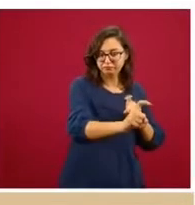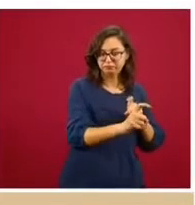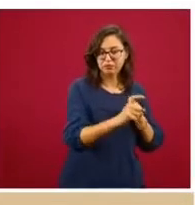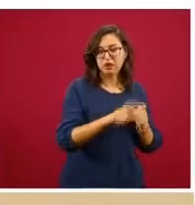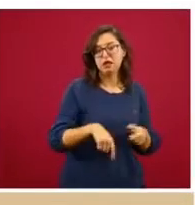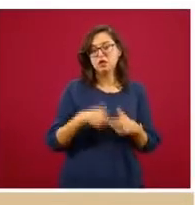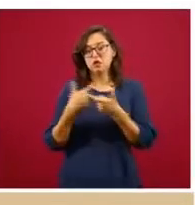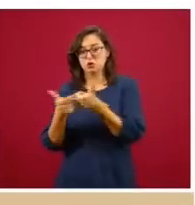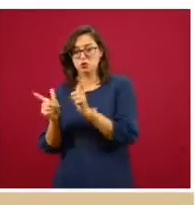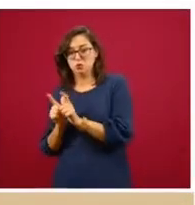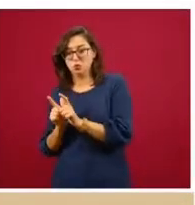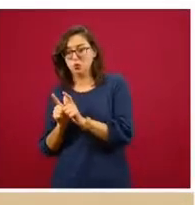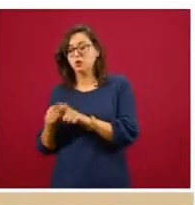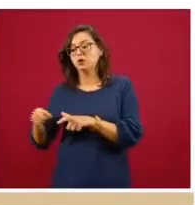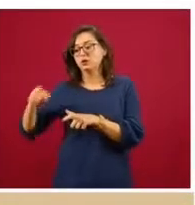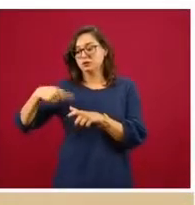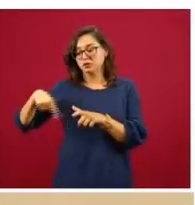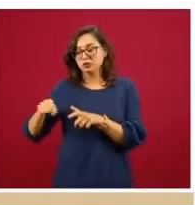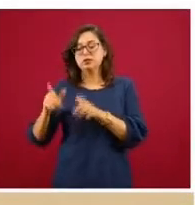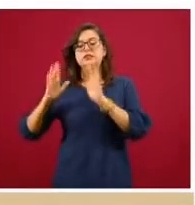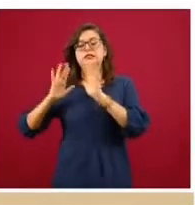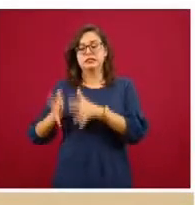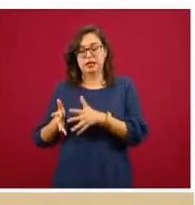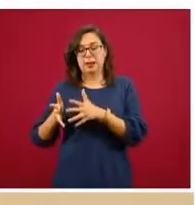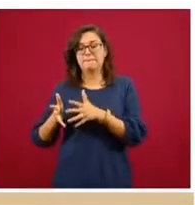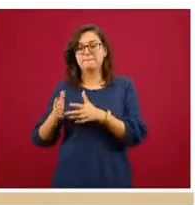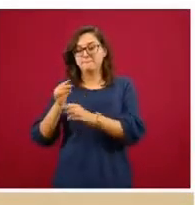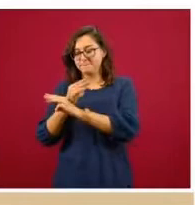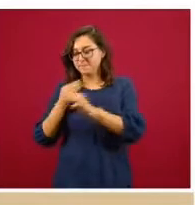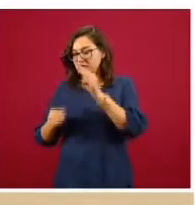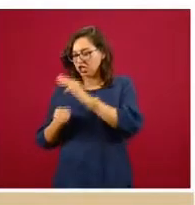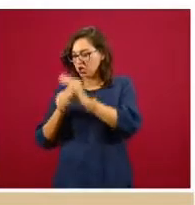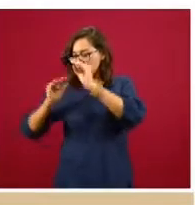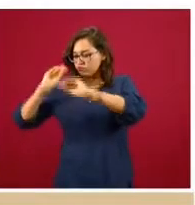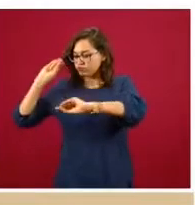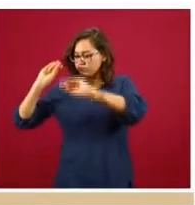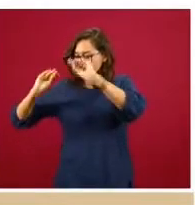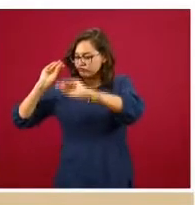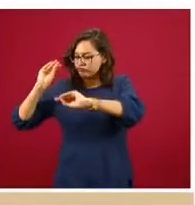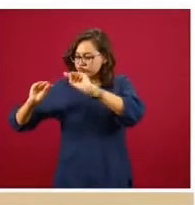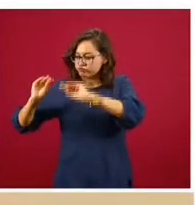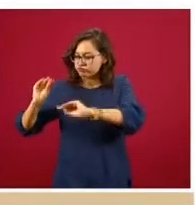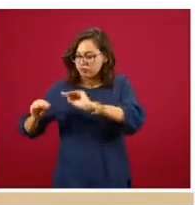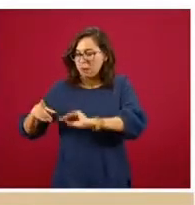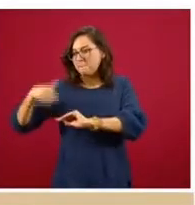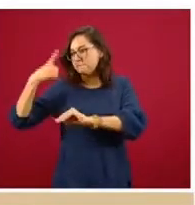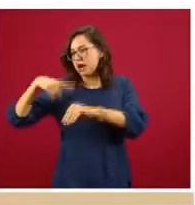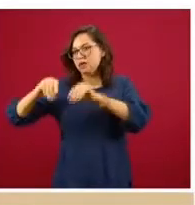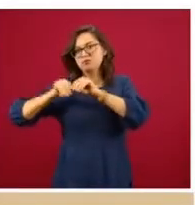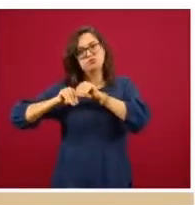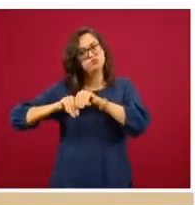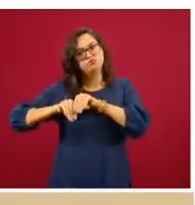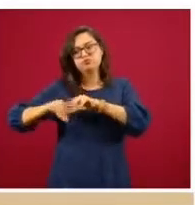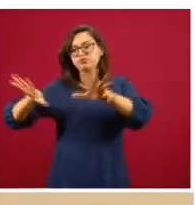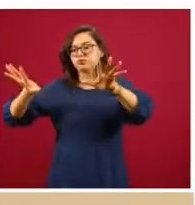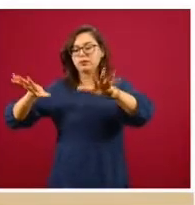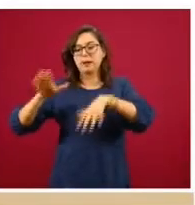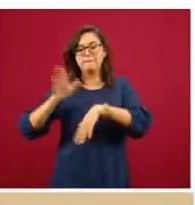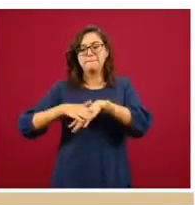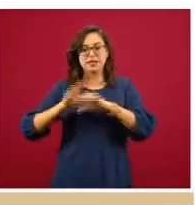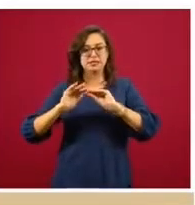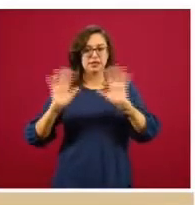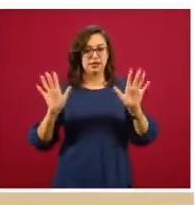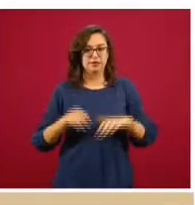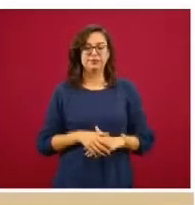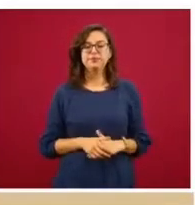es el grupo de jóvenes que están desarrollando materiales psicoeducativos para poder fortalecer estas intervenciones que se